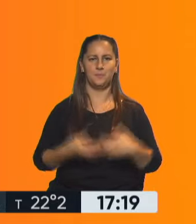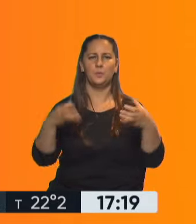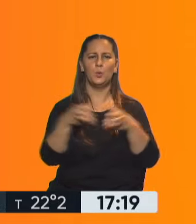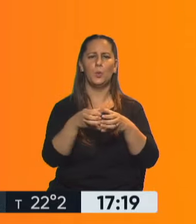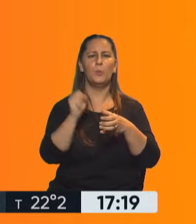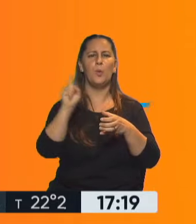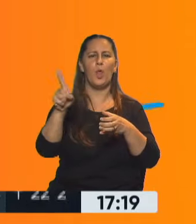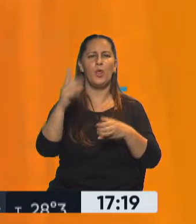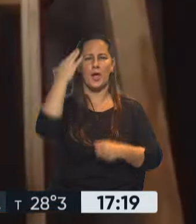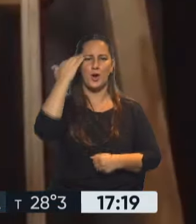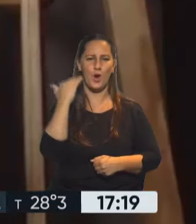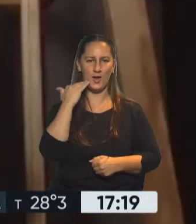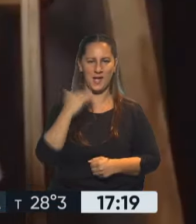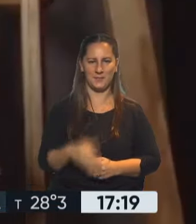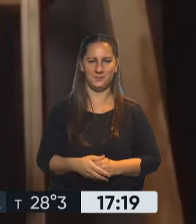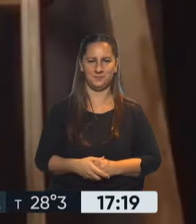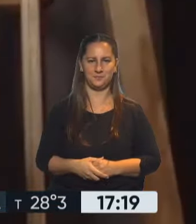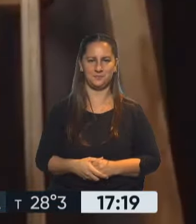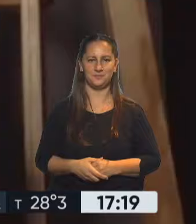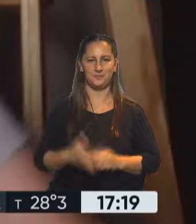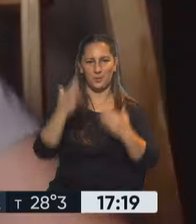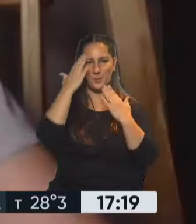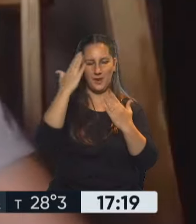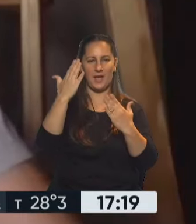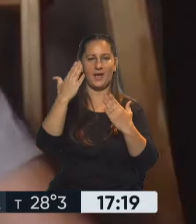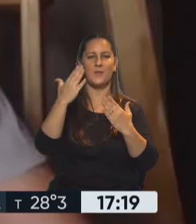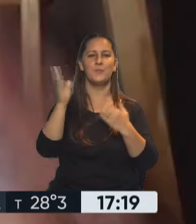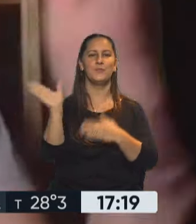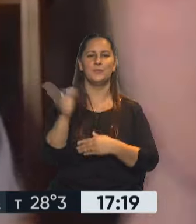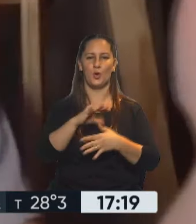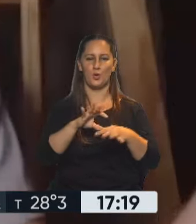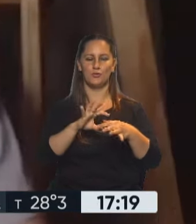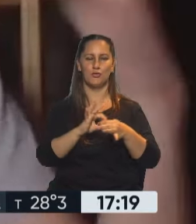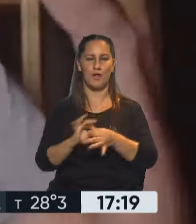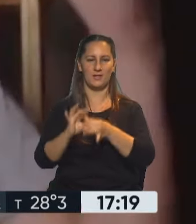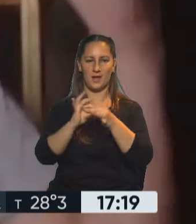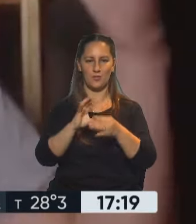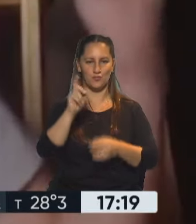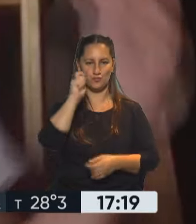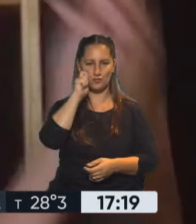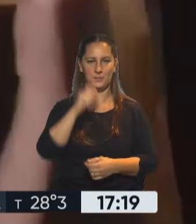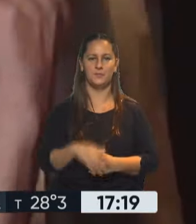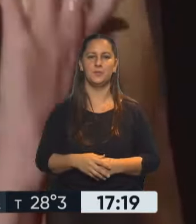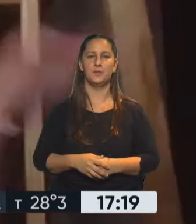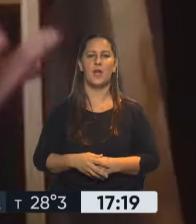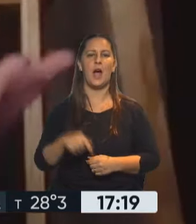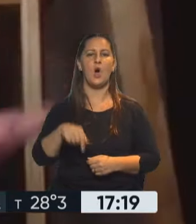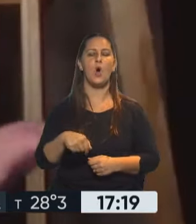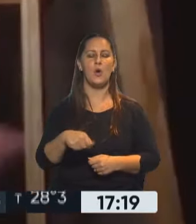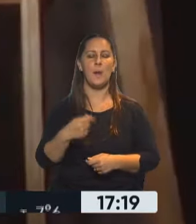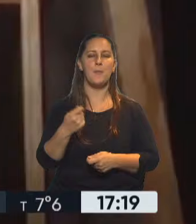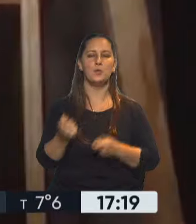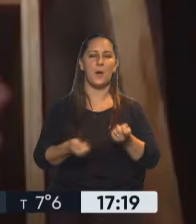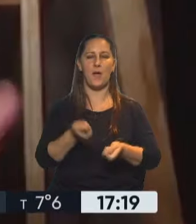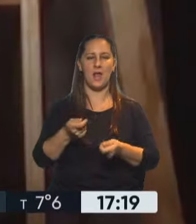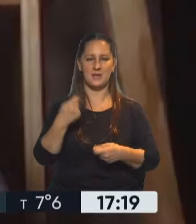la verdad, bueno, ahí está, este es nuestro pequeño homenaje desde Conectados, le mandamos un beso gigante, y seguimos bailando, pero ahora bailamos en Santiago del